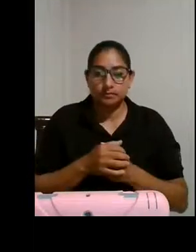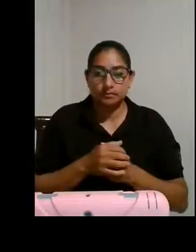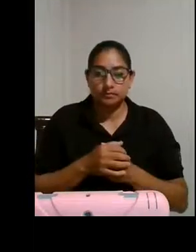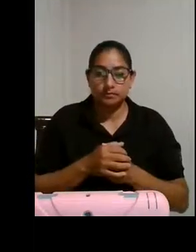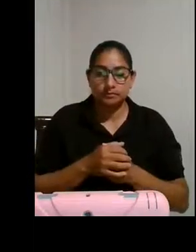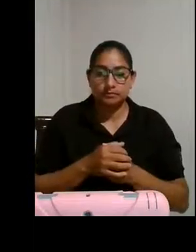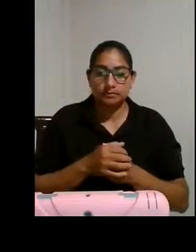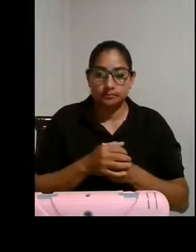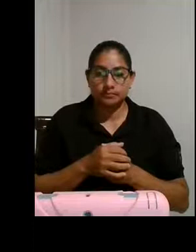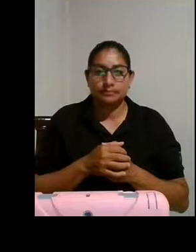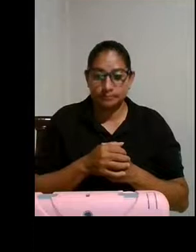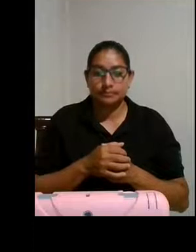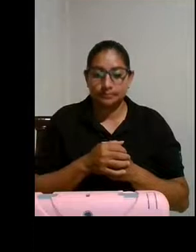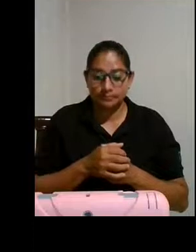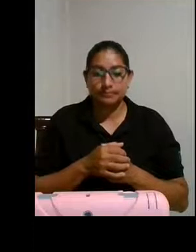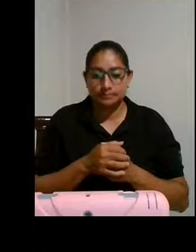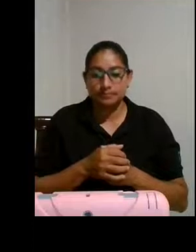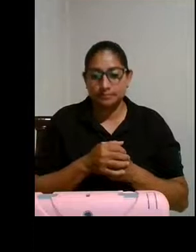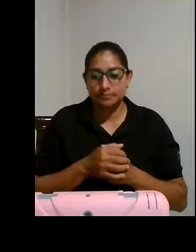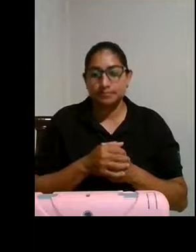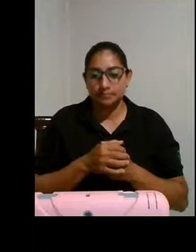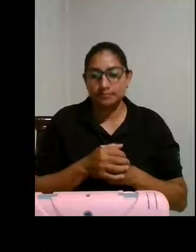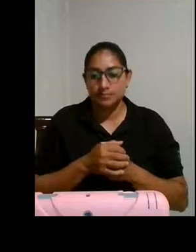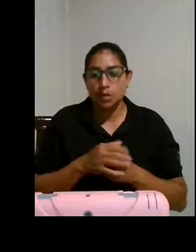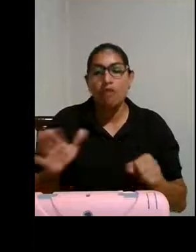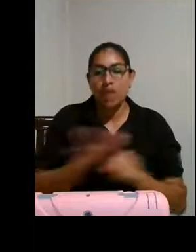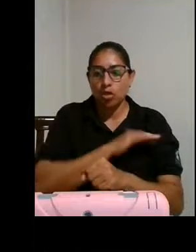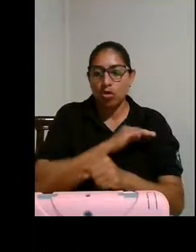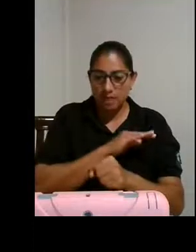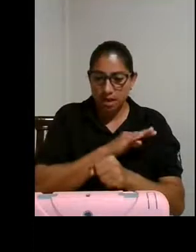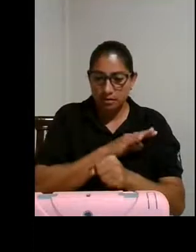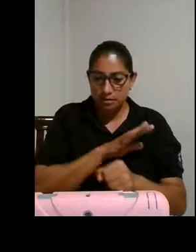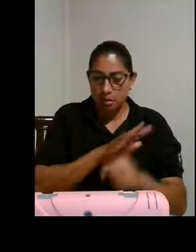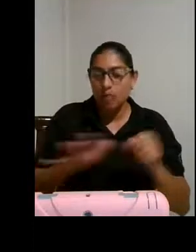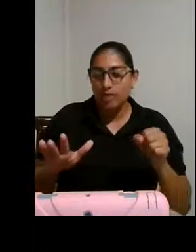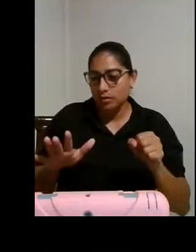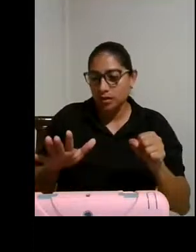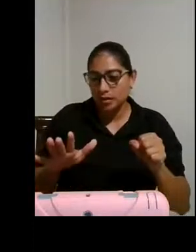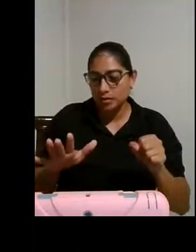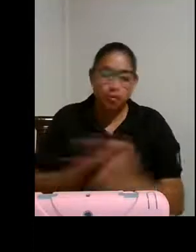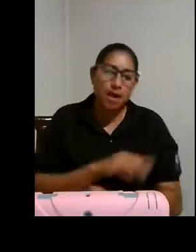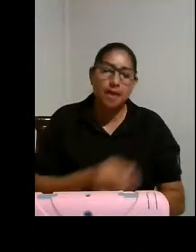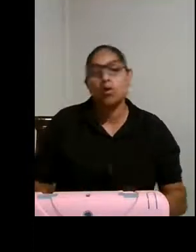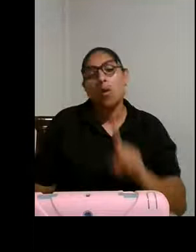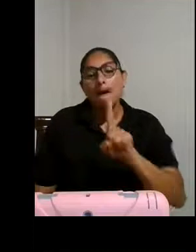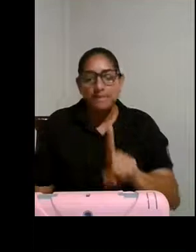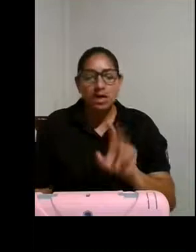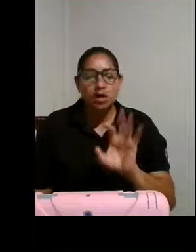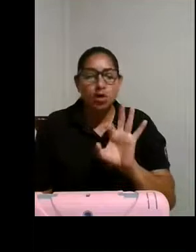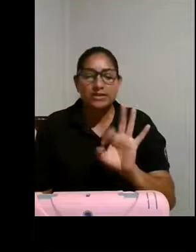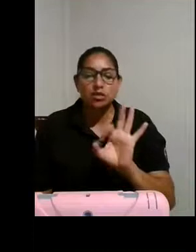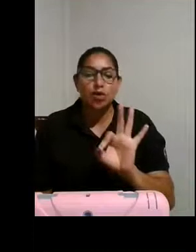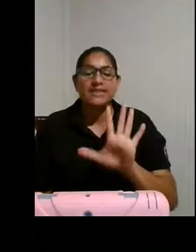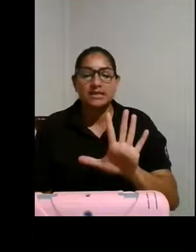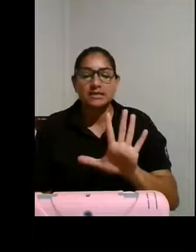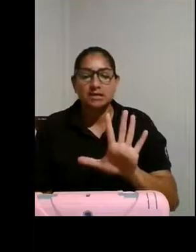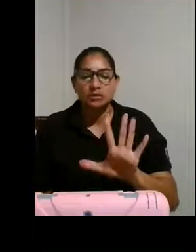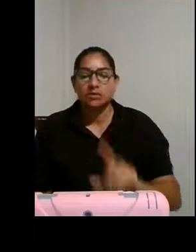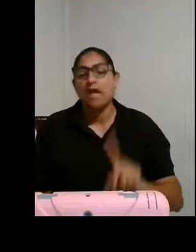acuerdo? De hecho, la ecuación de la recta tangente aquí abajo nos está delatando, ¿verdad? Nos dice que